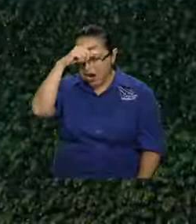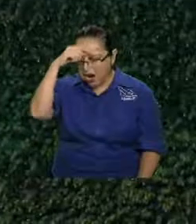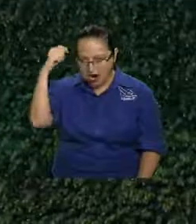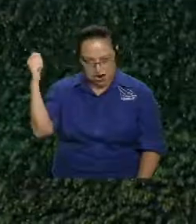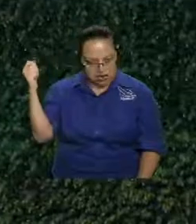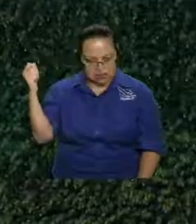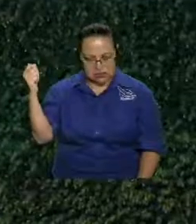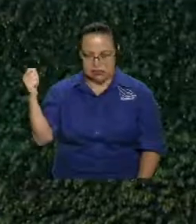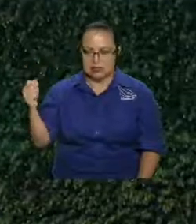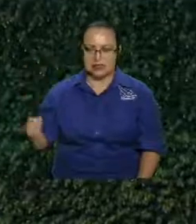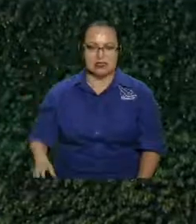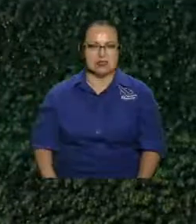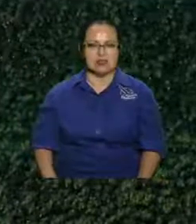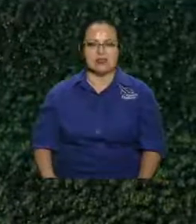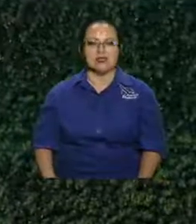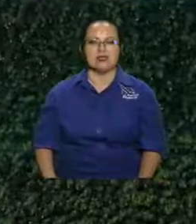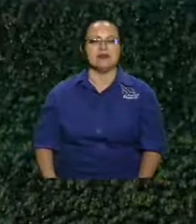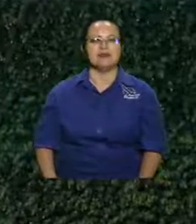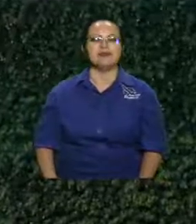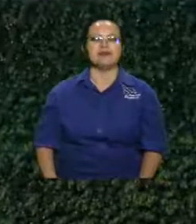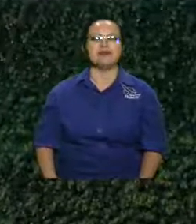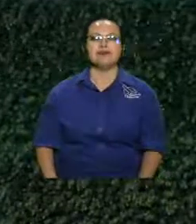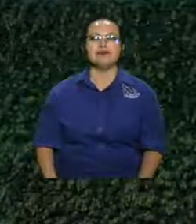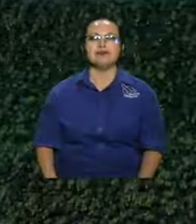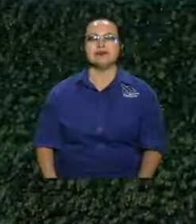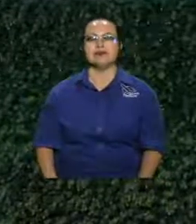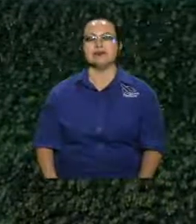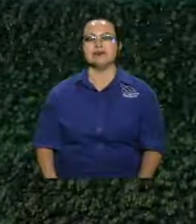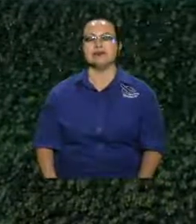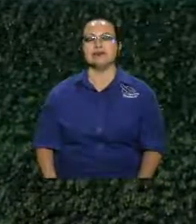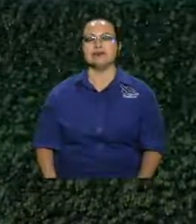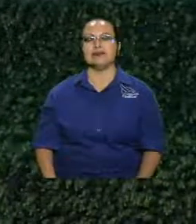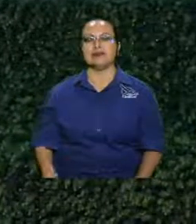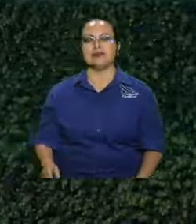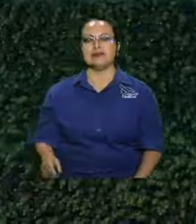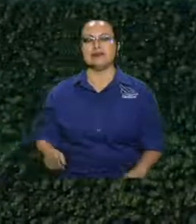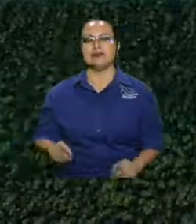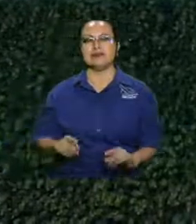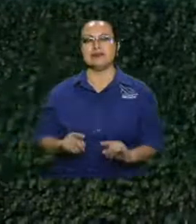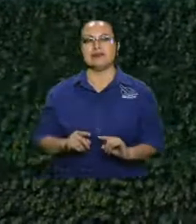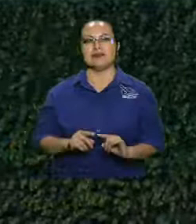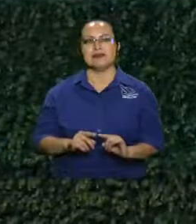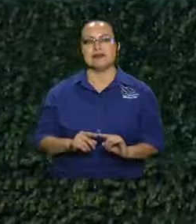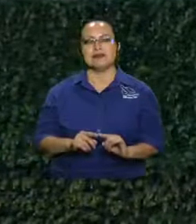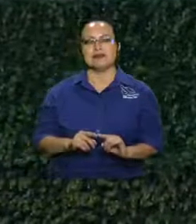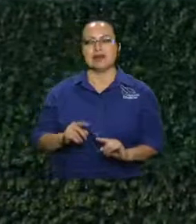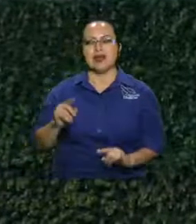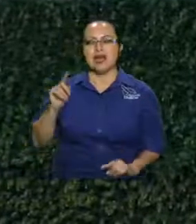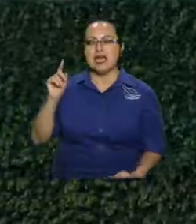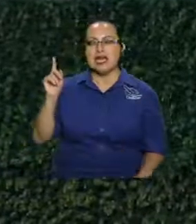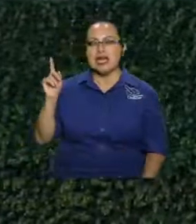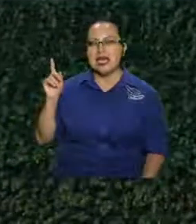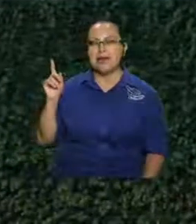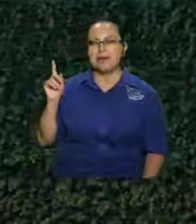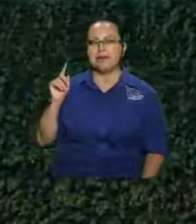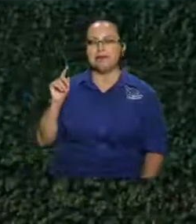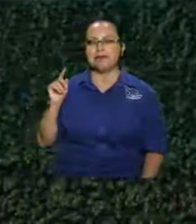Nunca trabaja en pos de lo que quiere, como la rapiña, como el águila. Aquí me están pasando los